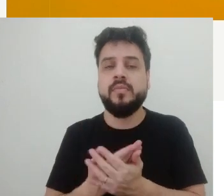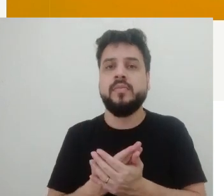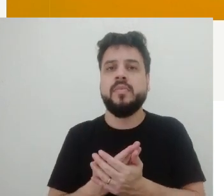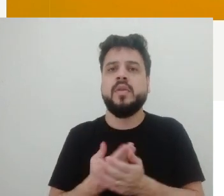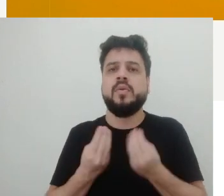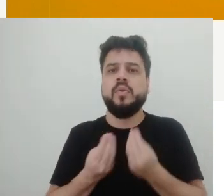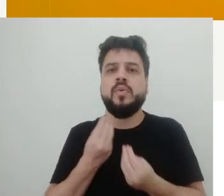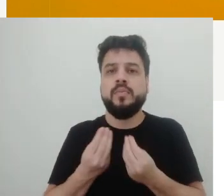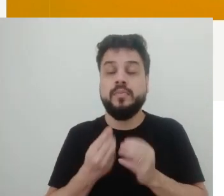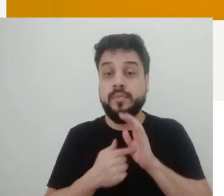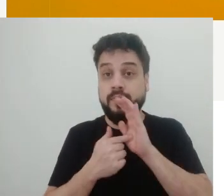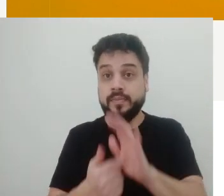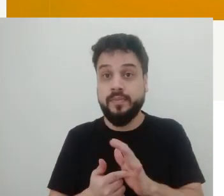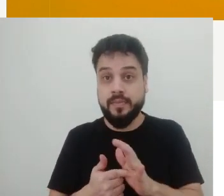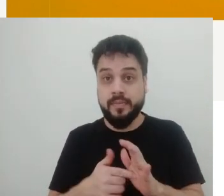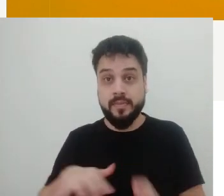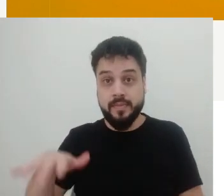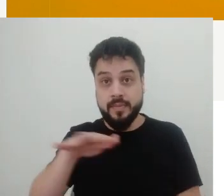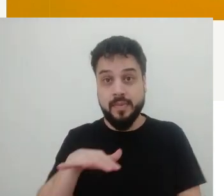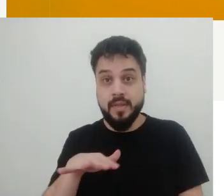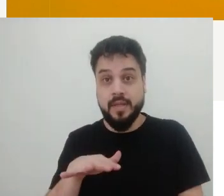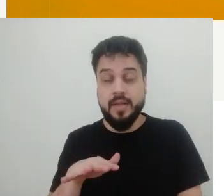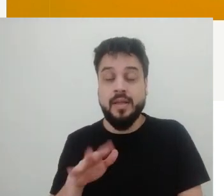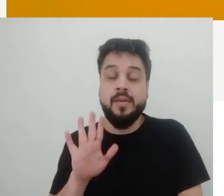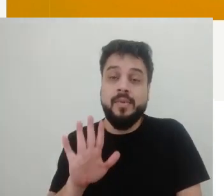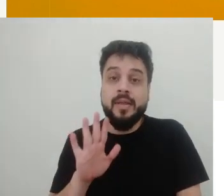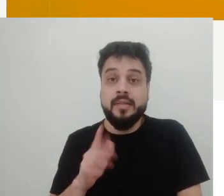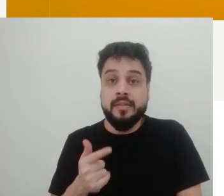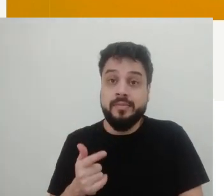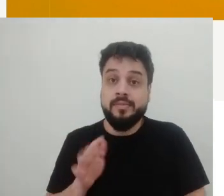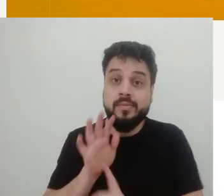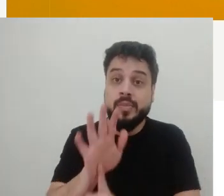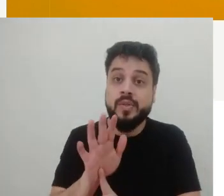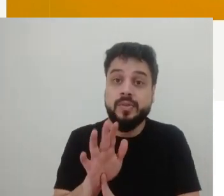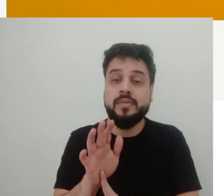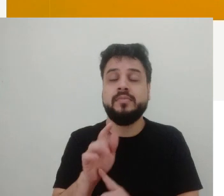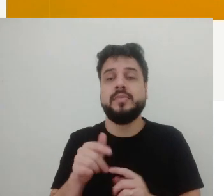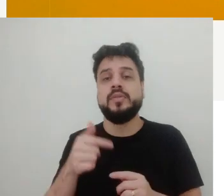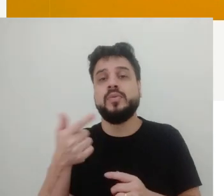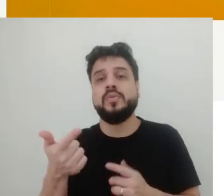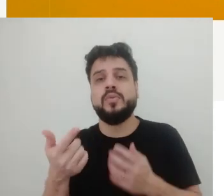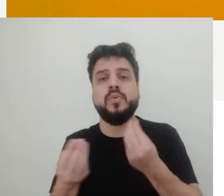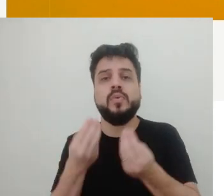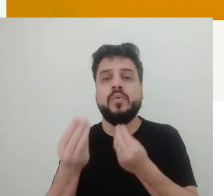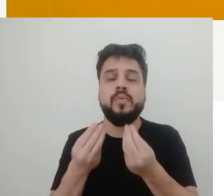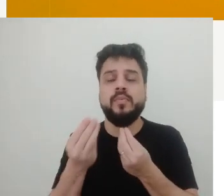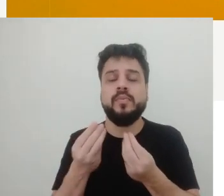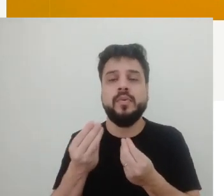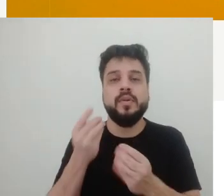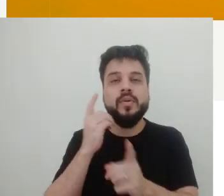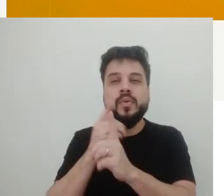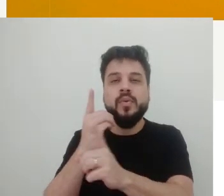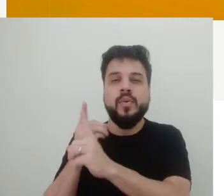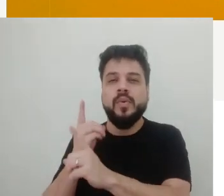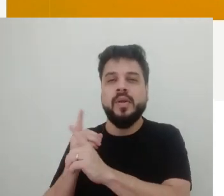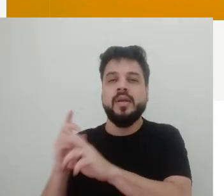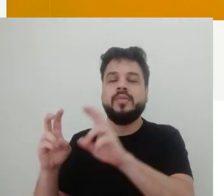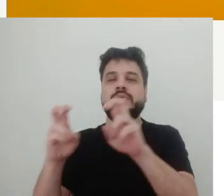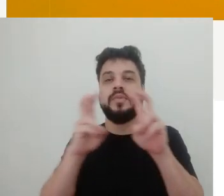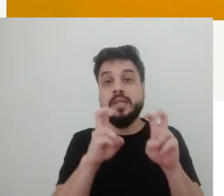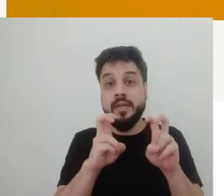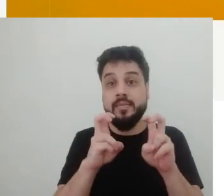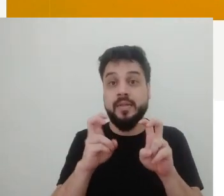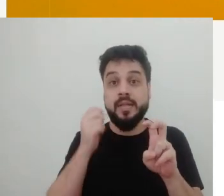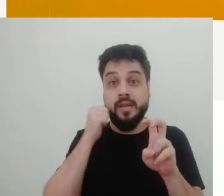mujeres tienen más que decir. Y un tema clave inicial fue el tema de la feminidad,